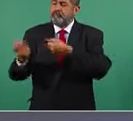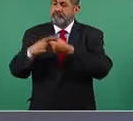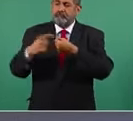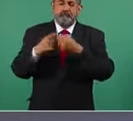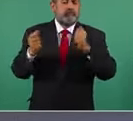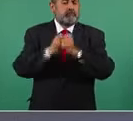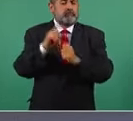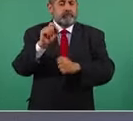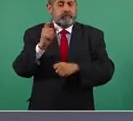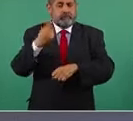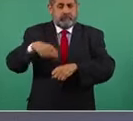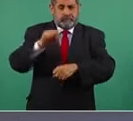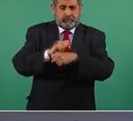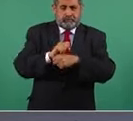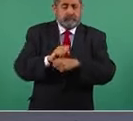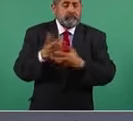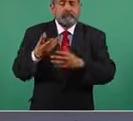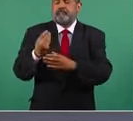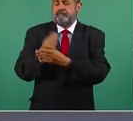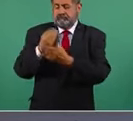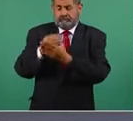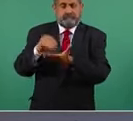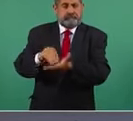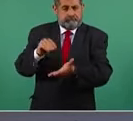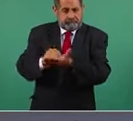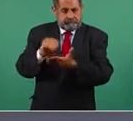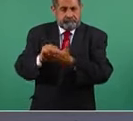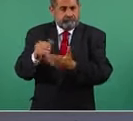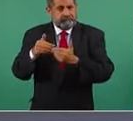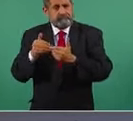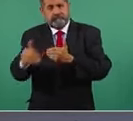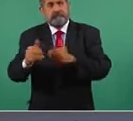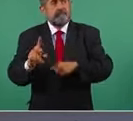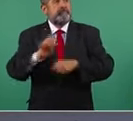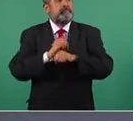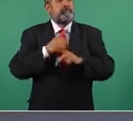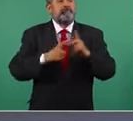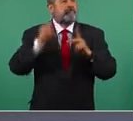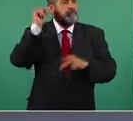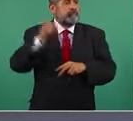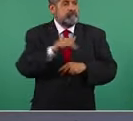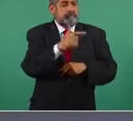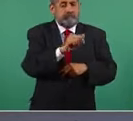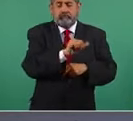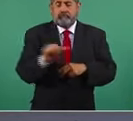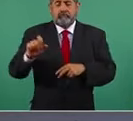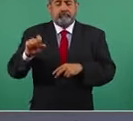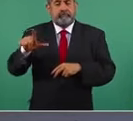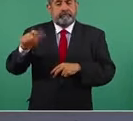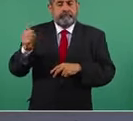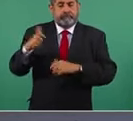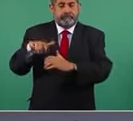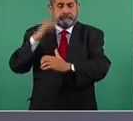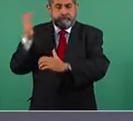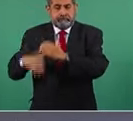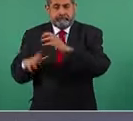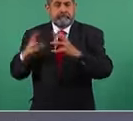semanas, continúa desarrollándose desde el día 12 de abril hasta el 27 de agosto, en que